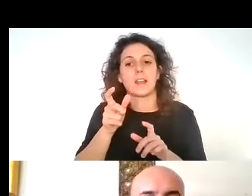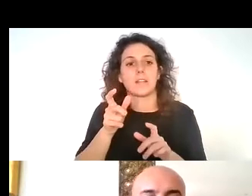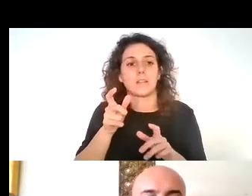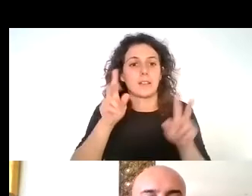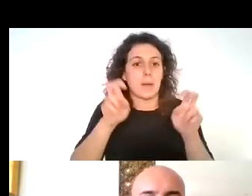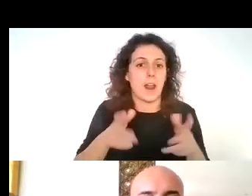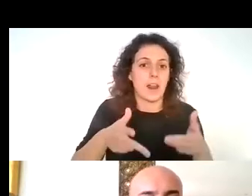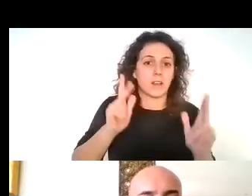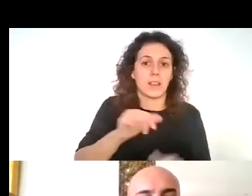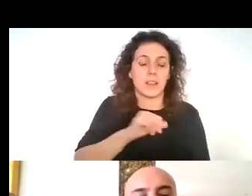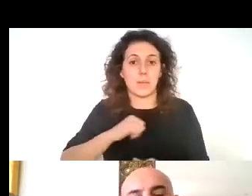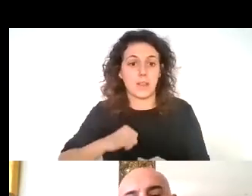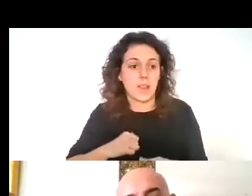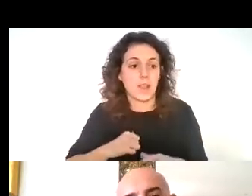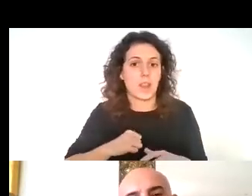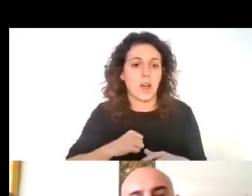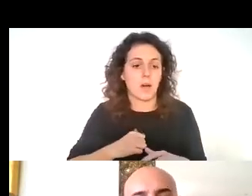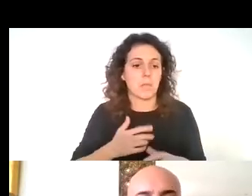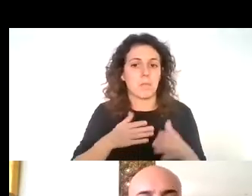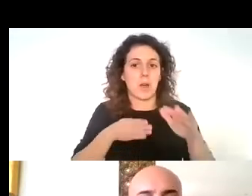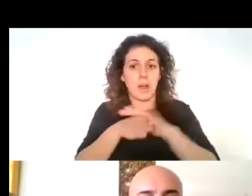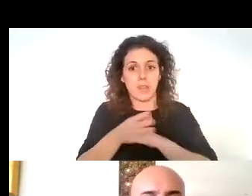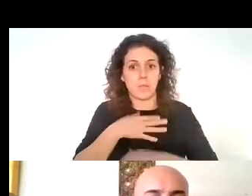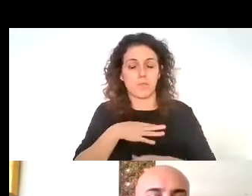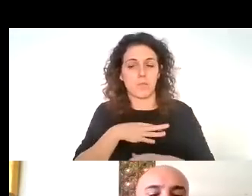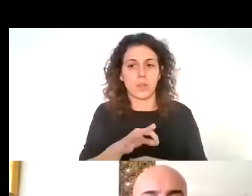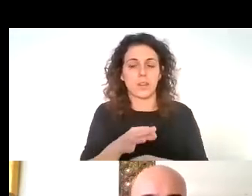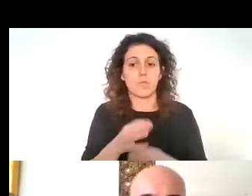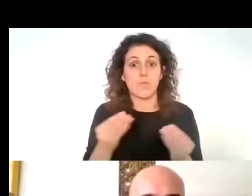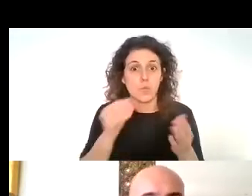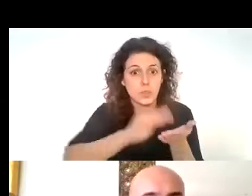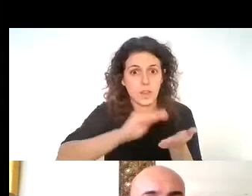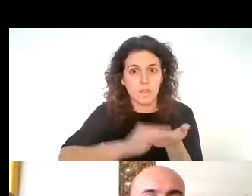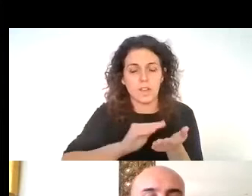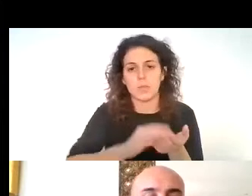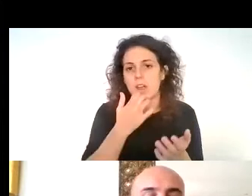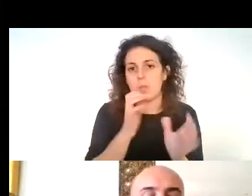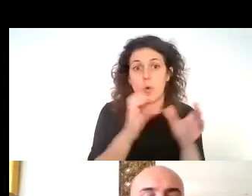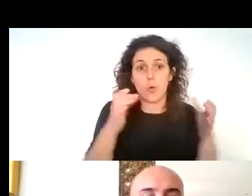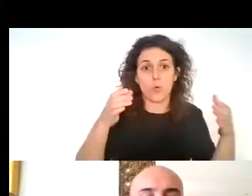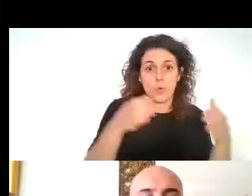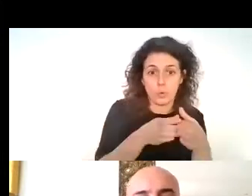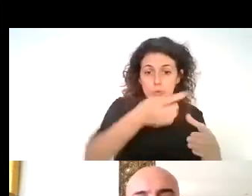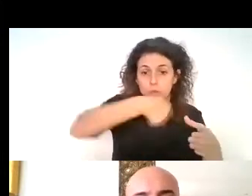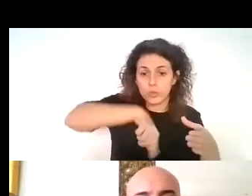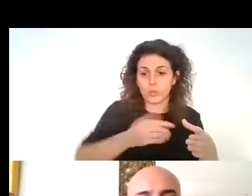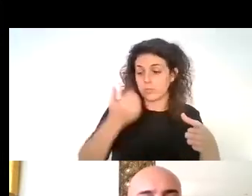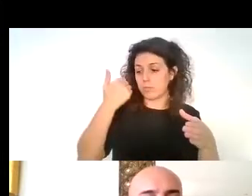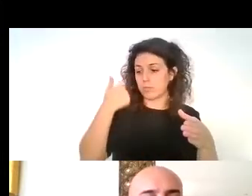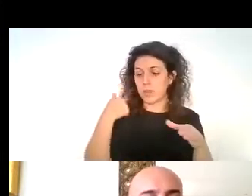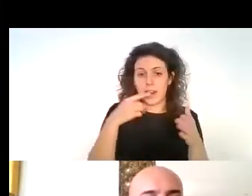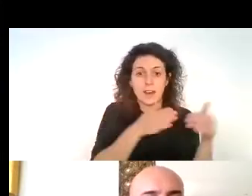para poder conocer este sendero de manera particular, muchas veces recibimos en grupos a los que les hacemos un recorrido tematizado